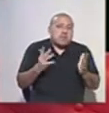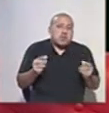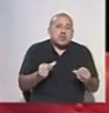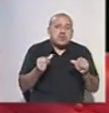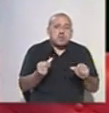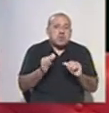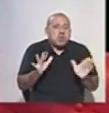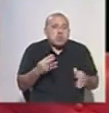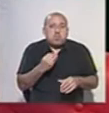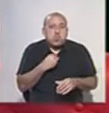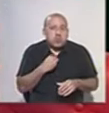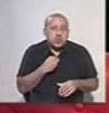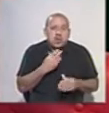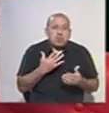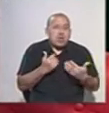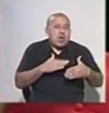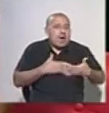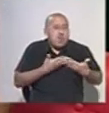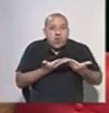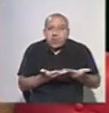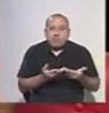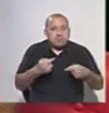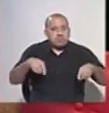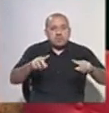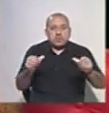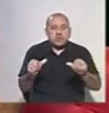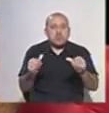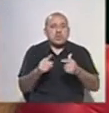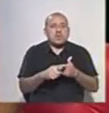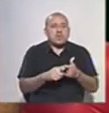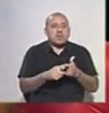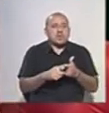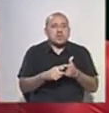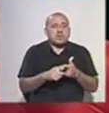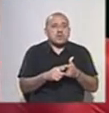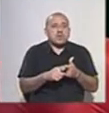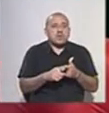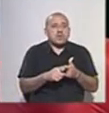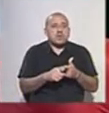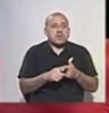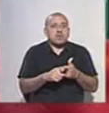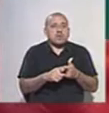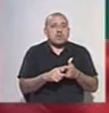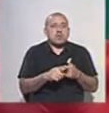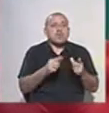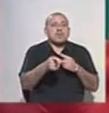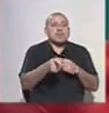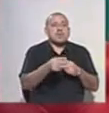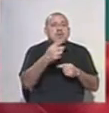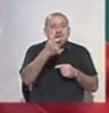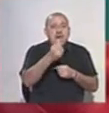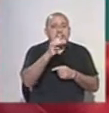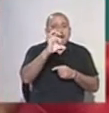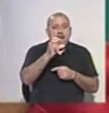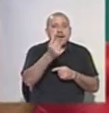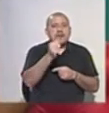digamos, por amor a lo que queríamos hacer. Y así que no tengo mucho de... Por ejemplo, Asaltante ya